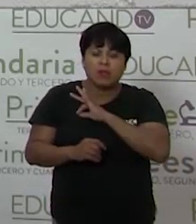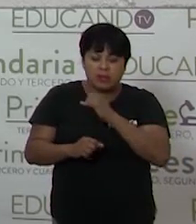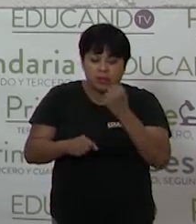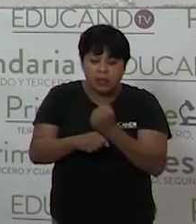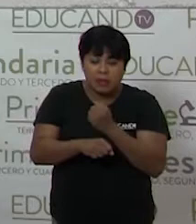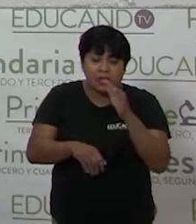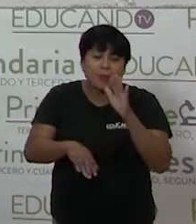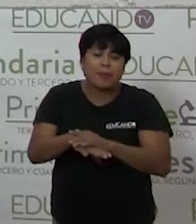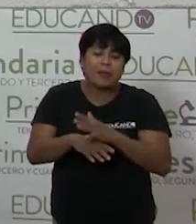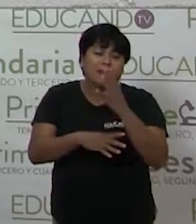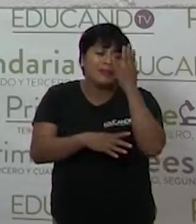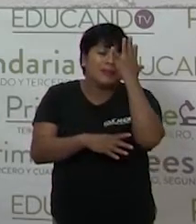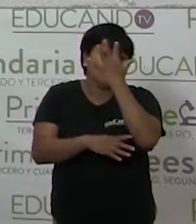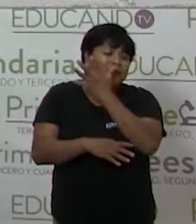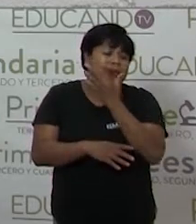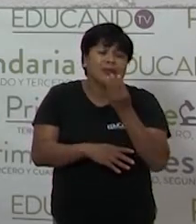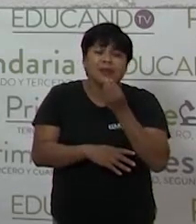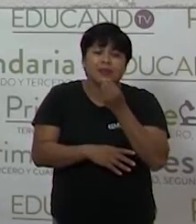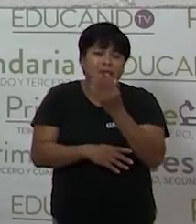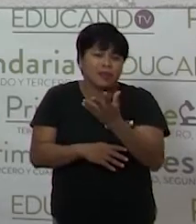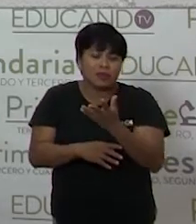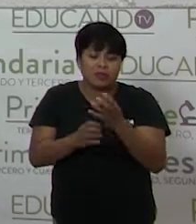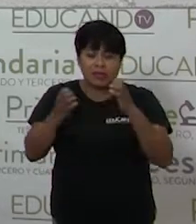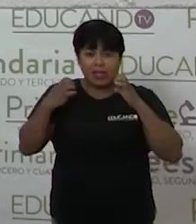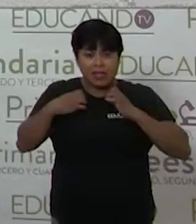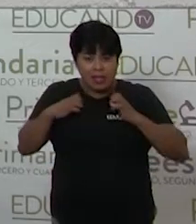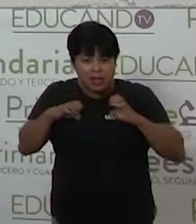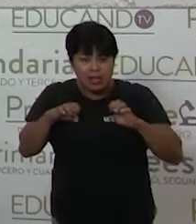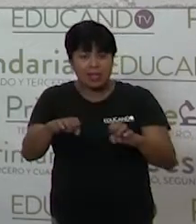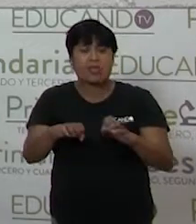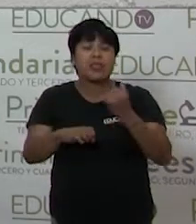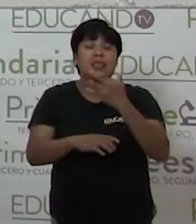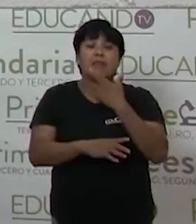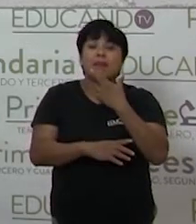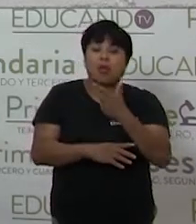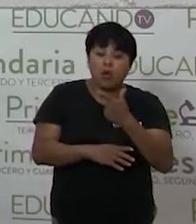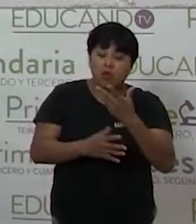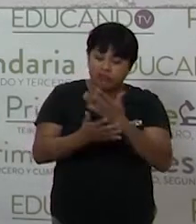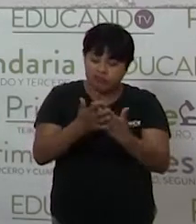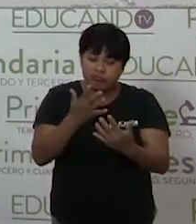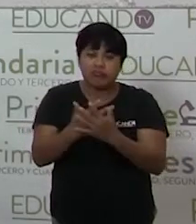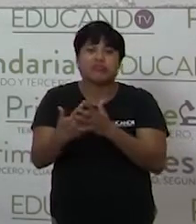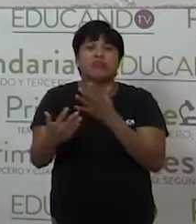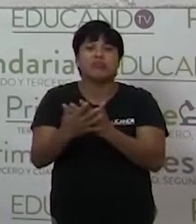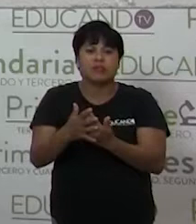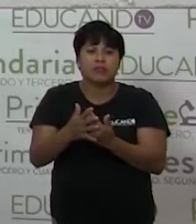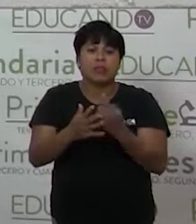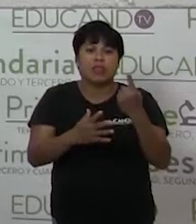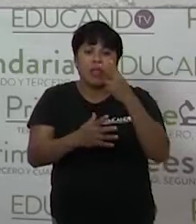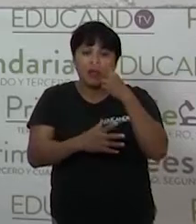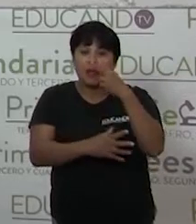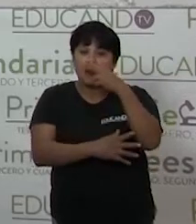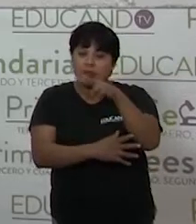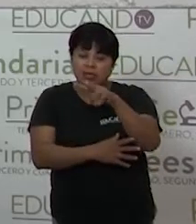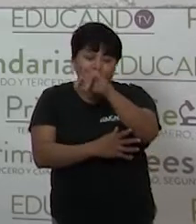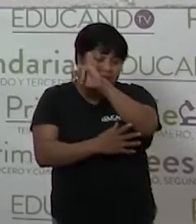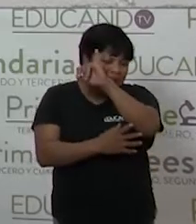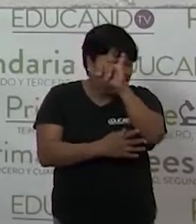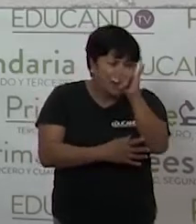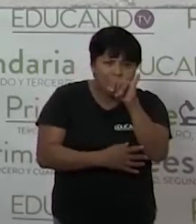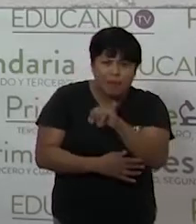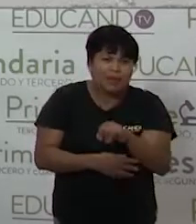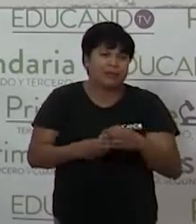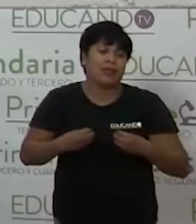más bonitos elegantes y mejor trabajados que había visto jamás